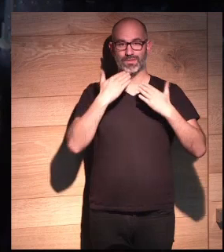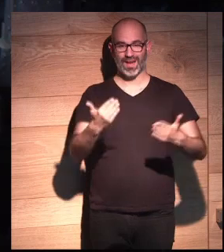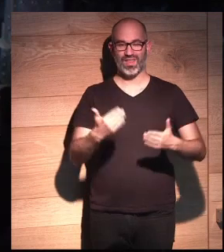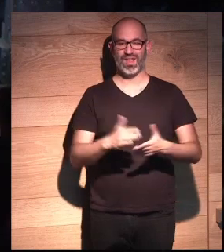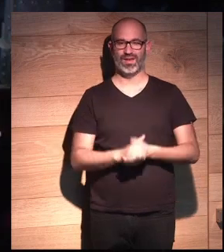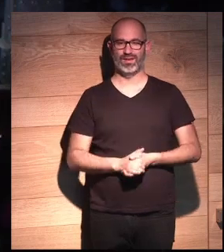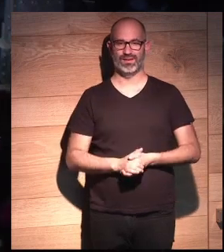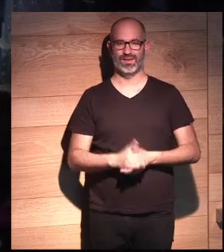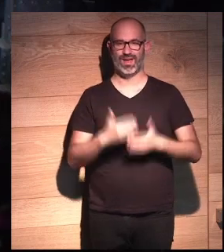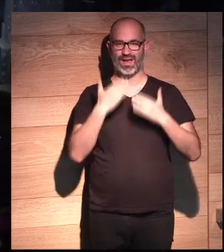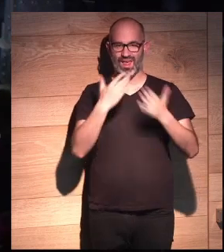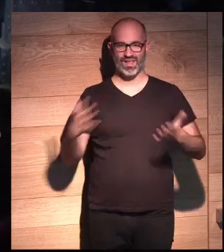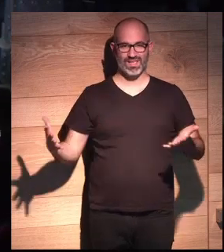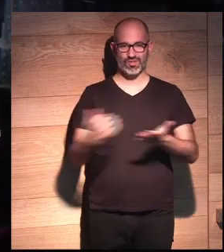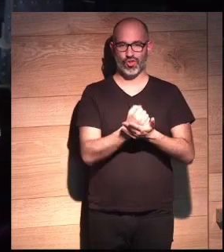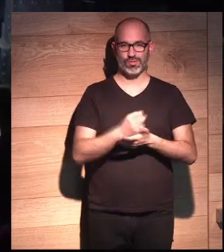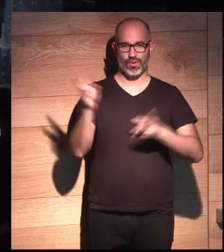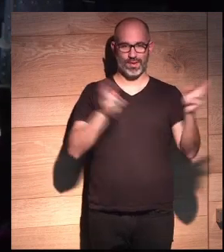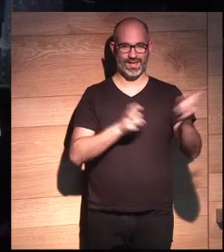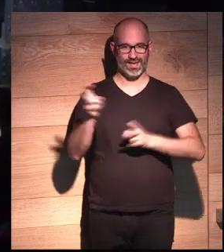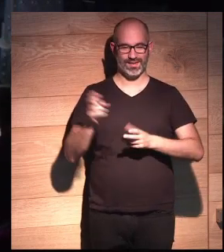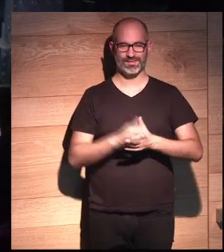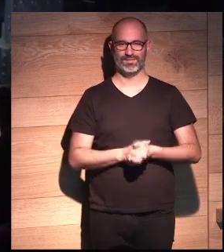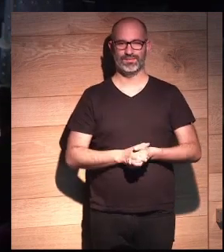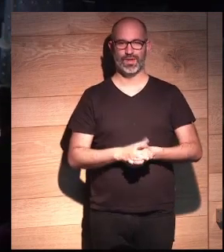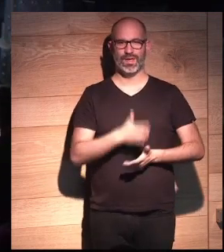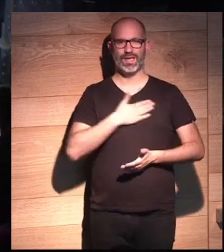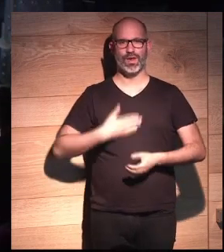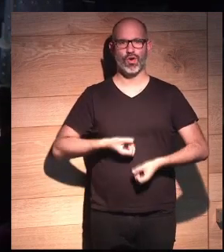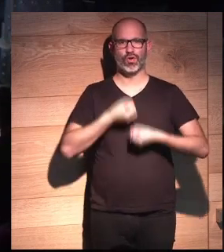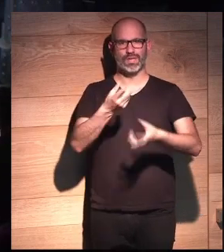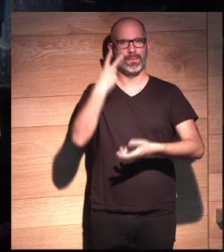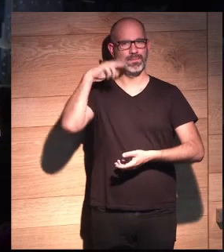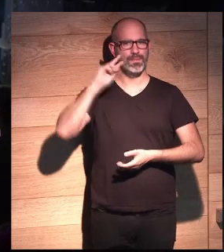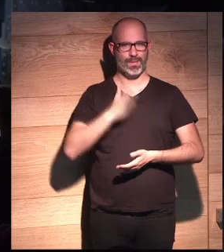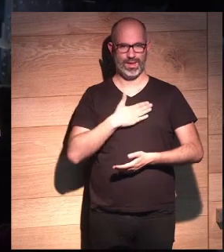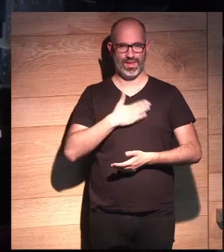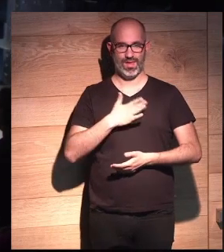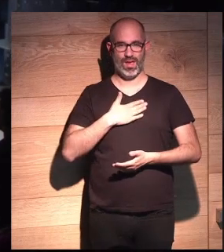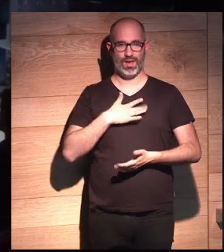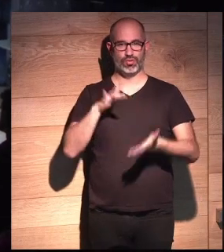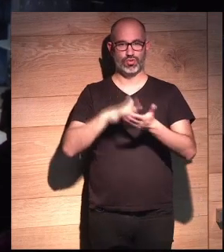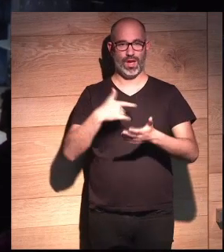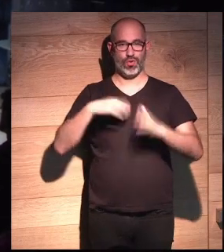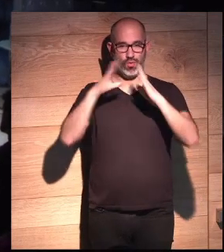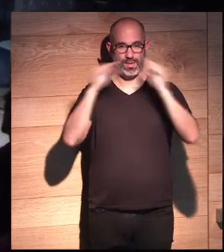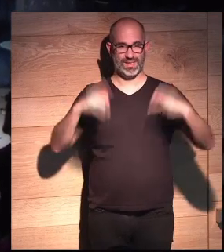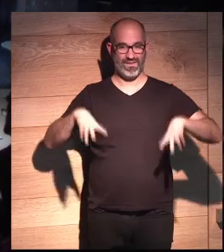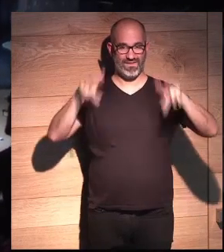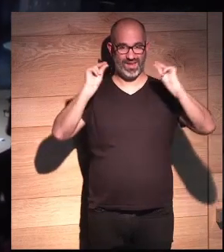gracias, Marieta. Muchas gracias a todos por estar aquí. Os quiero contar un poquito mi experiencia. Cuando yo salí de la